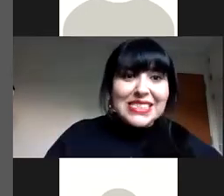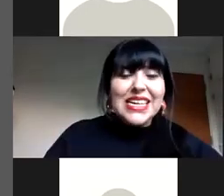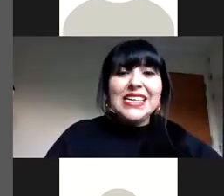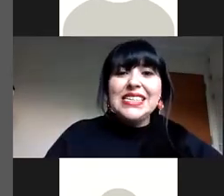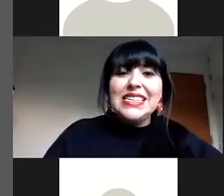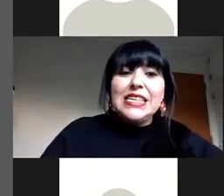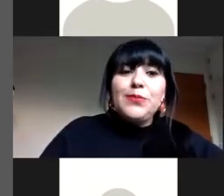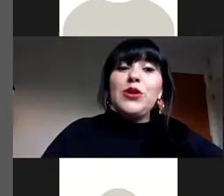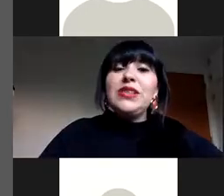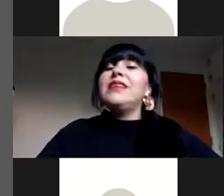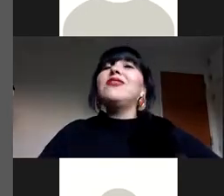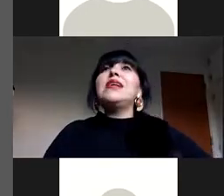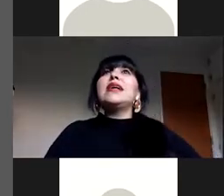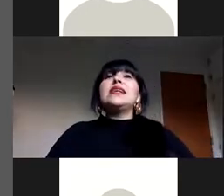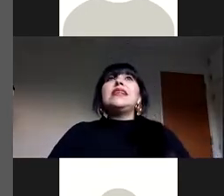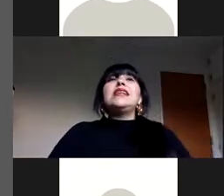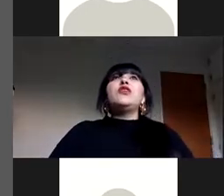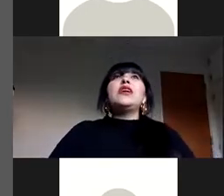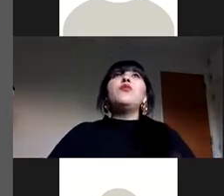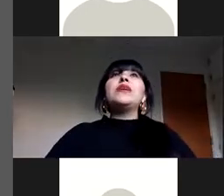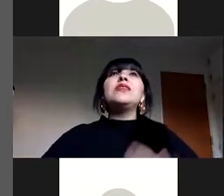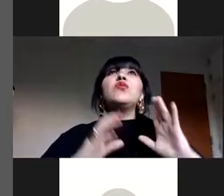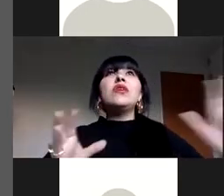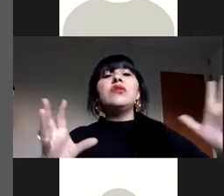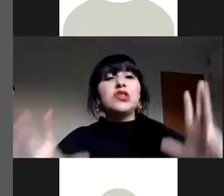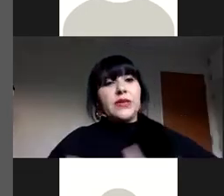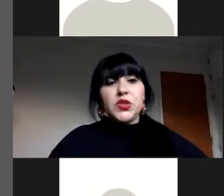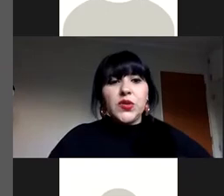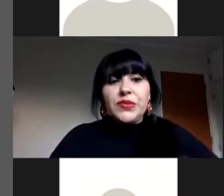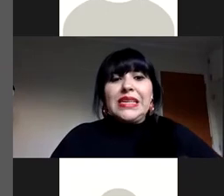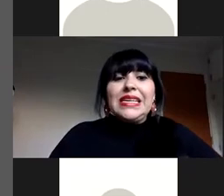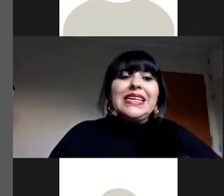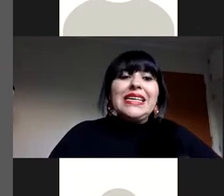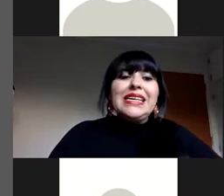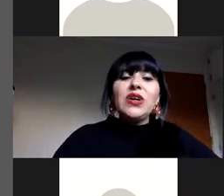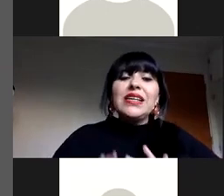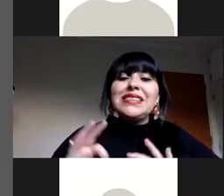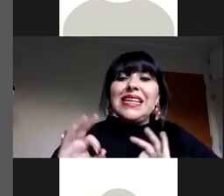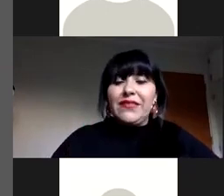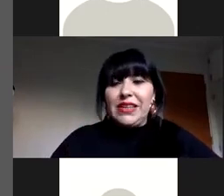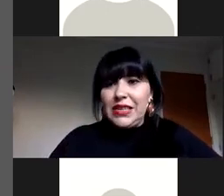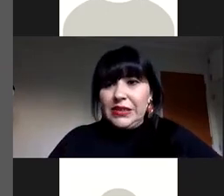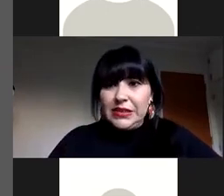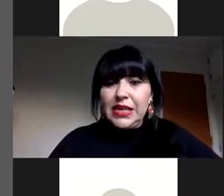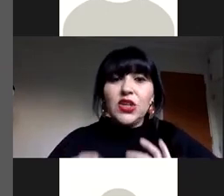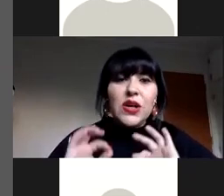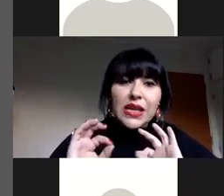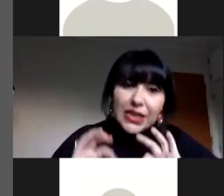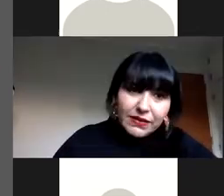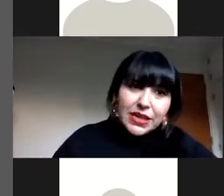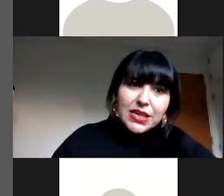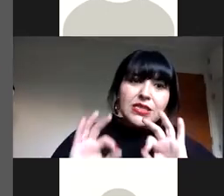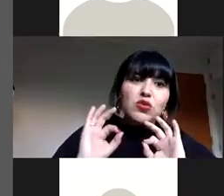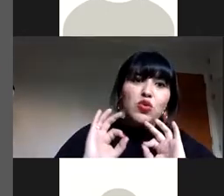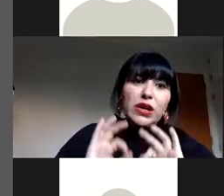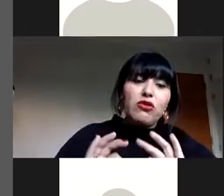mercancías, pero hoy día les voy a compartir un nuevo concepto, El droga delivery. El droga